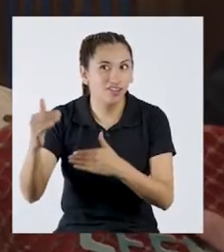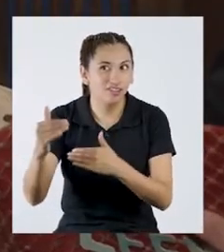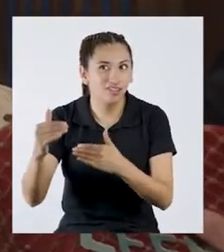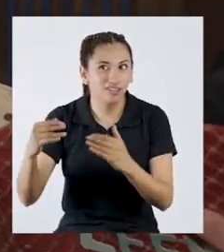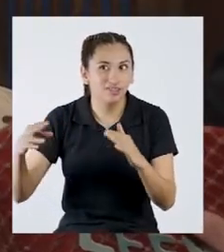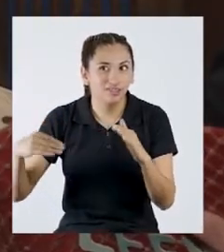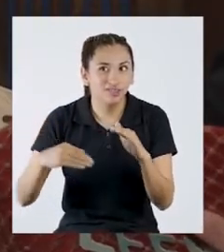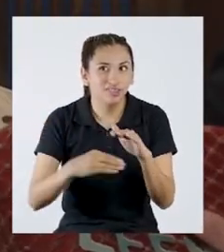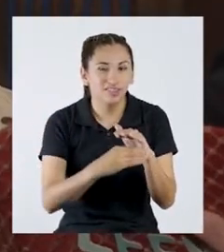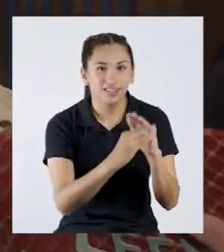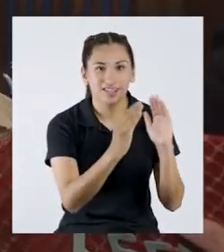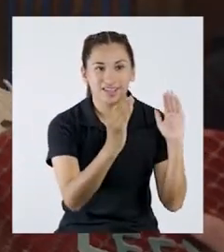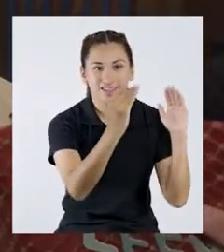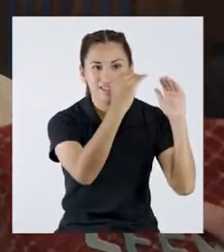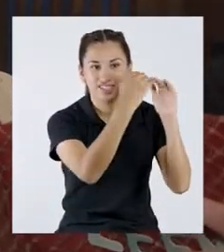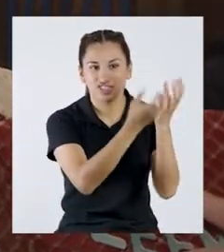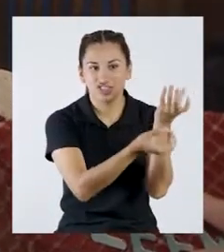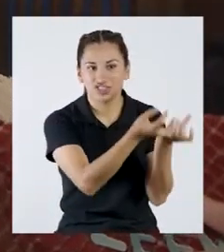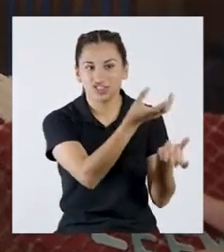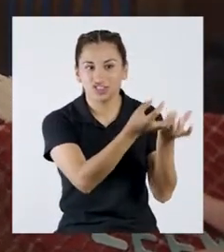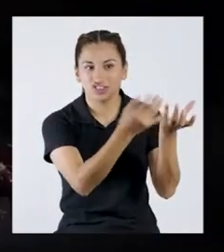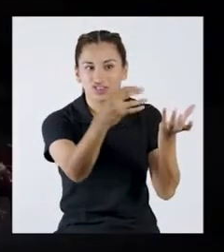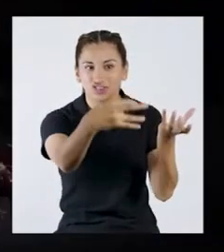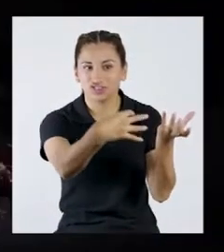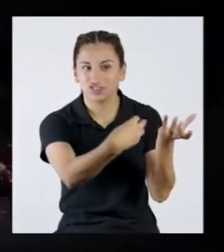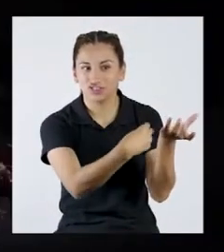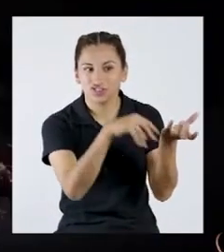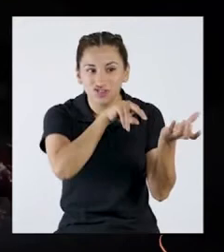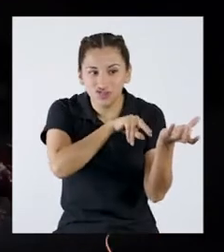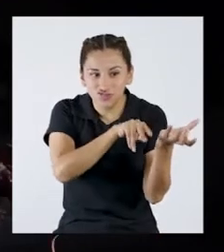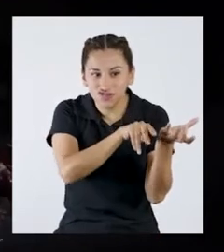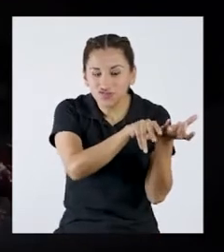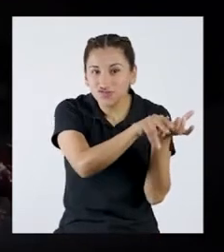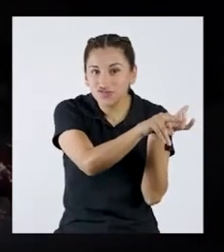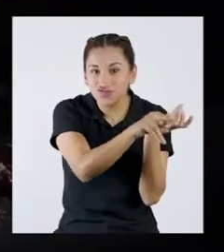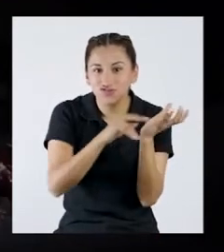Pasa junto a la chimenea bajo el fregadero.